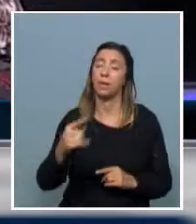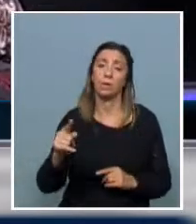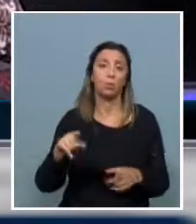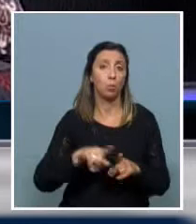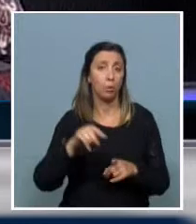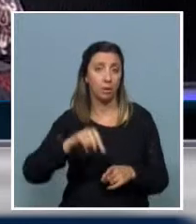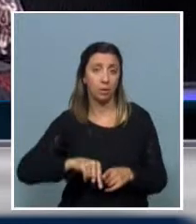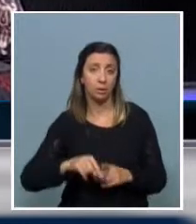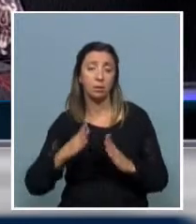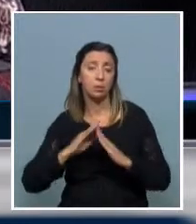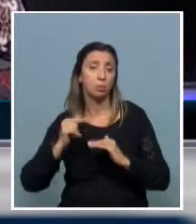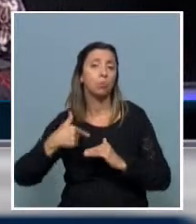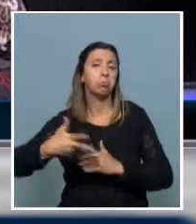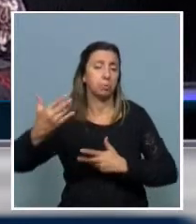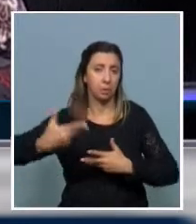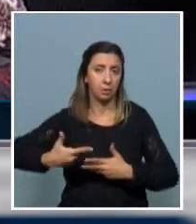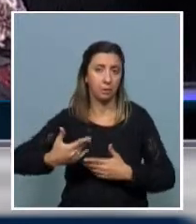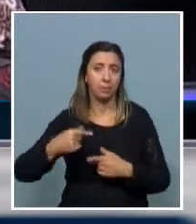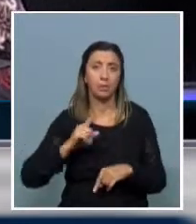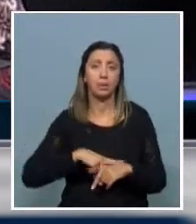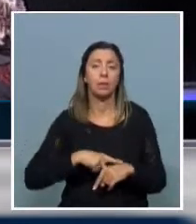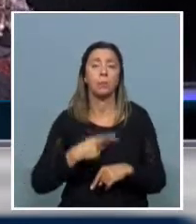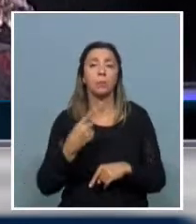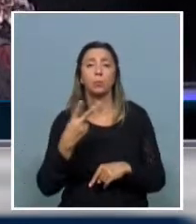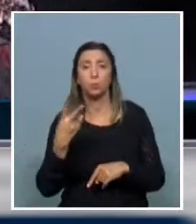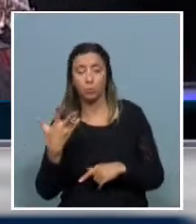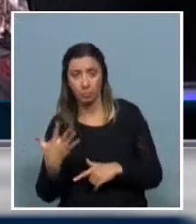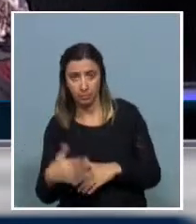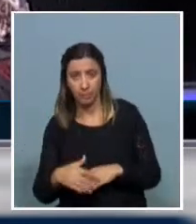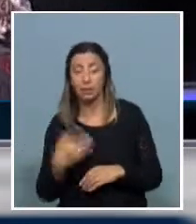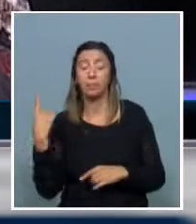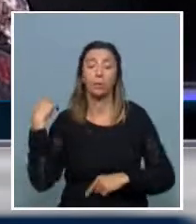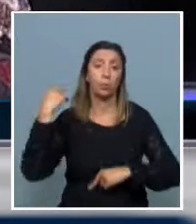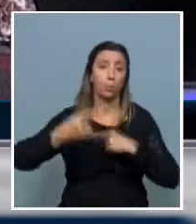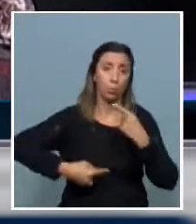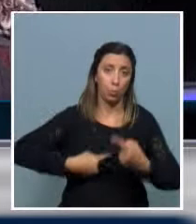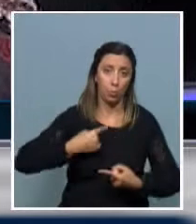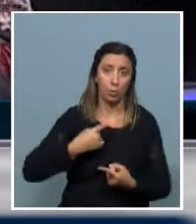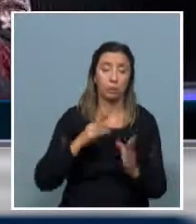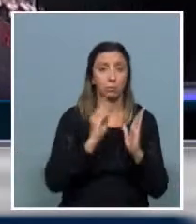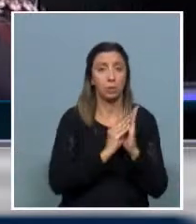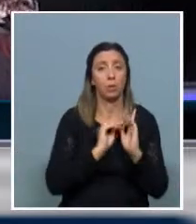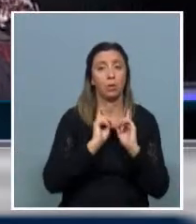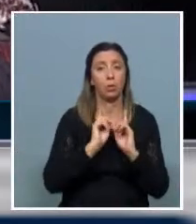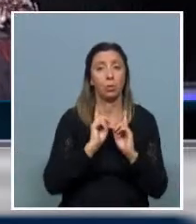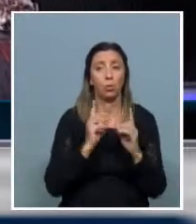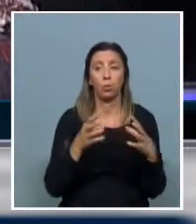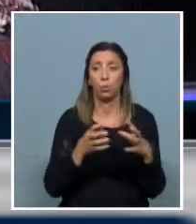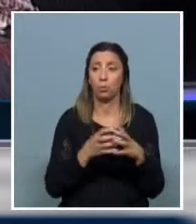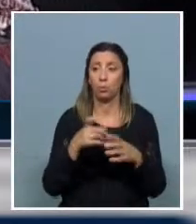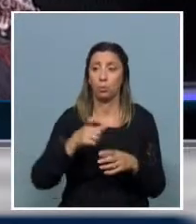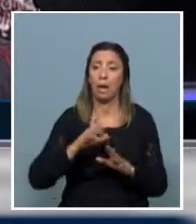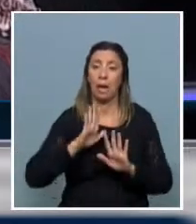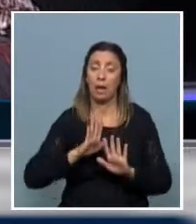quiere decir que no van a tener su casa. Es una cuestión de prioridades. Siguen en su rol de inscripto junto con la masa que hoy